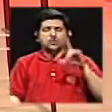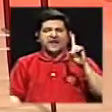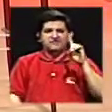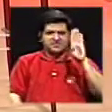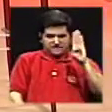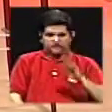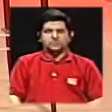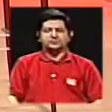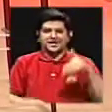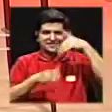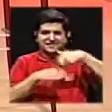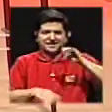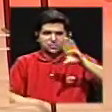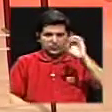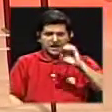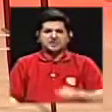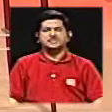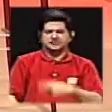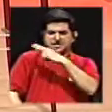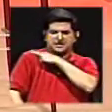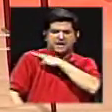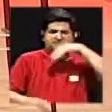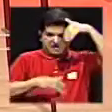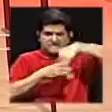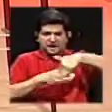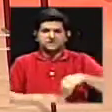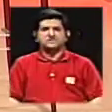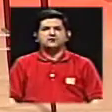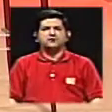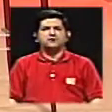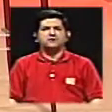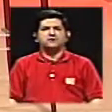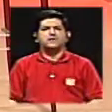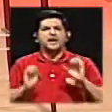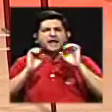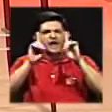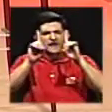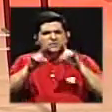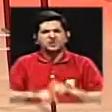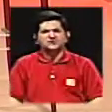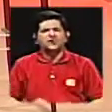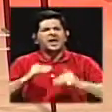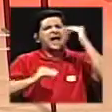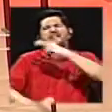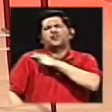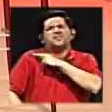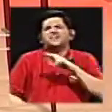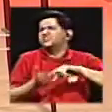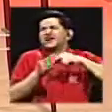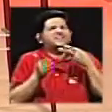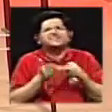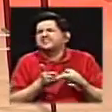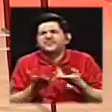Daniel Barbosa dentro del ICE, que tiene un alto cargo en el ICE, que en educación... ¿Qué es un alto cargo? Bueno,